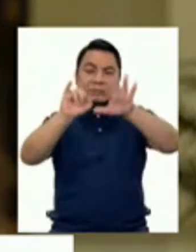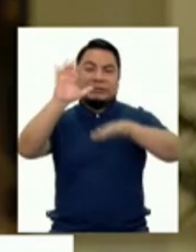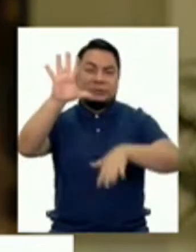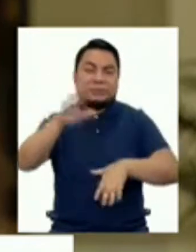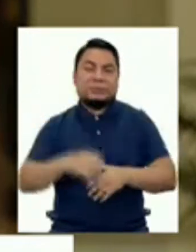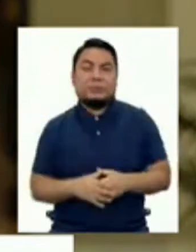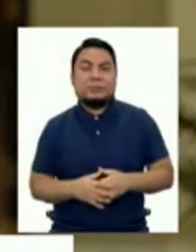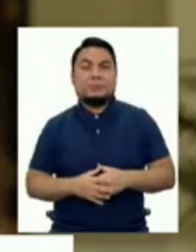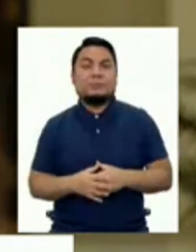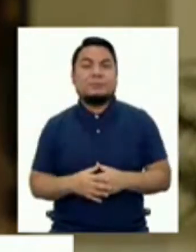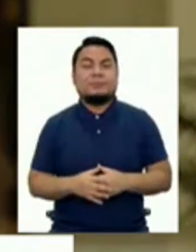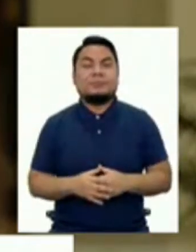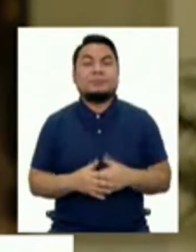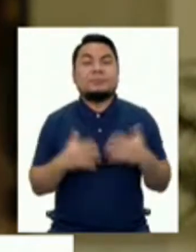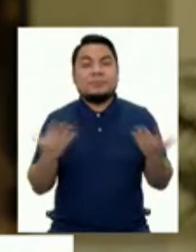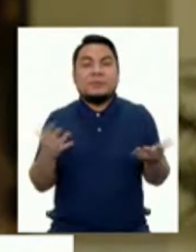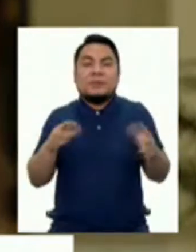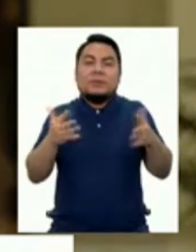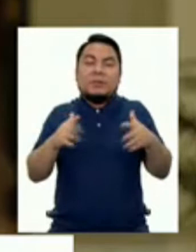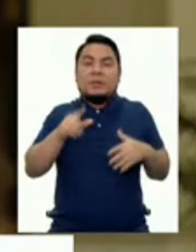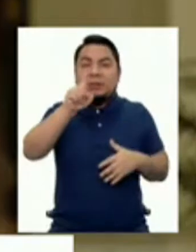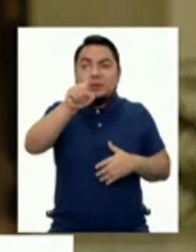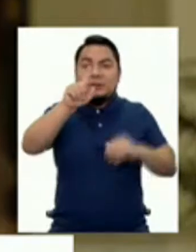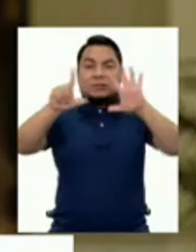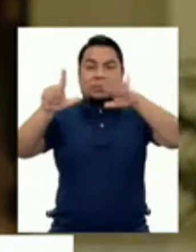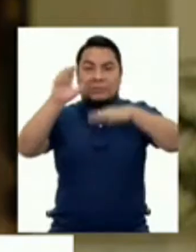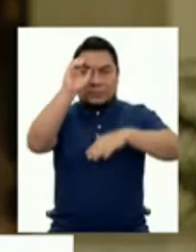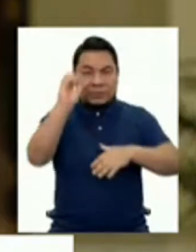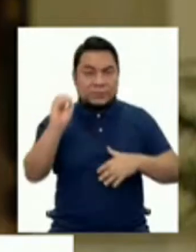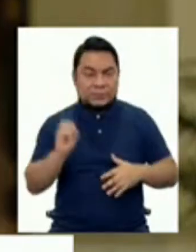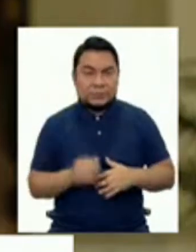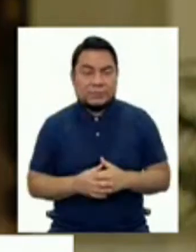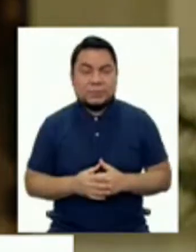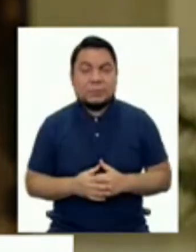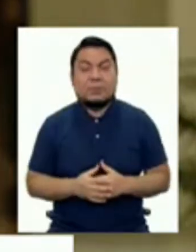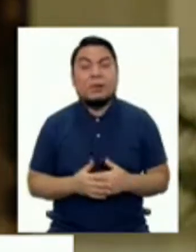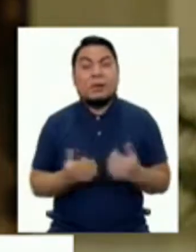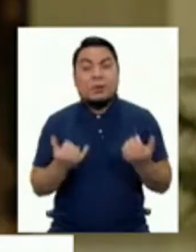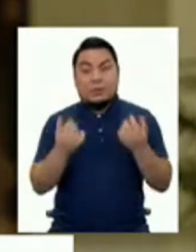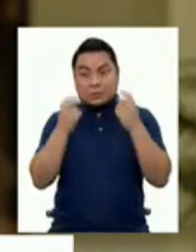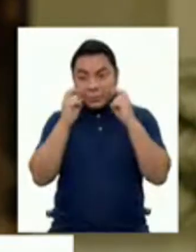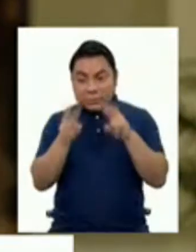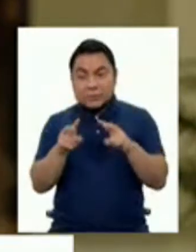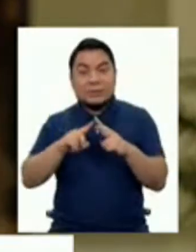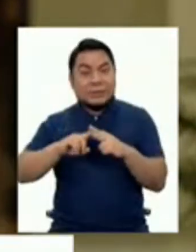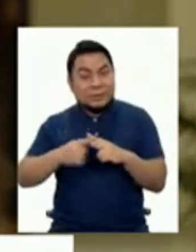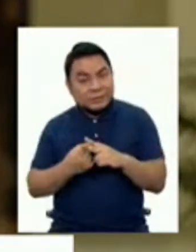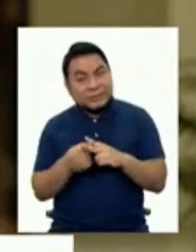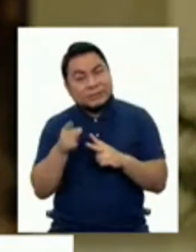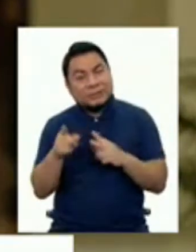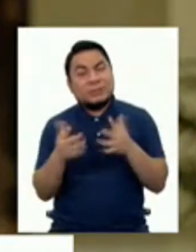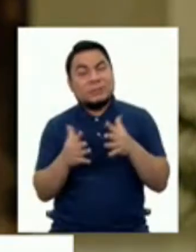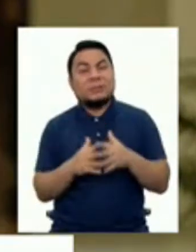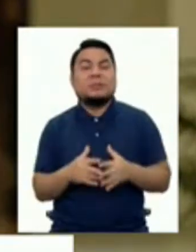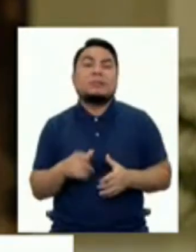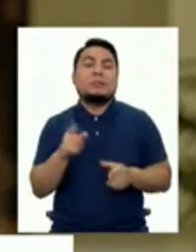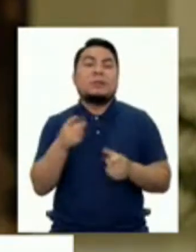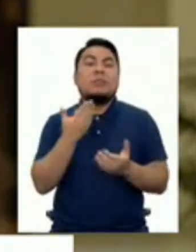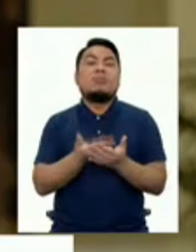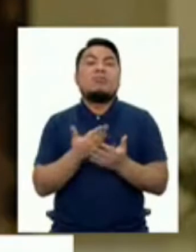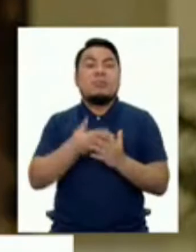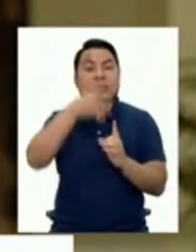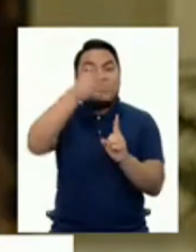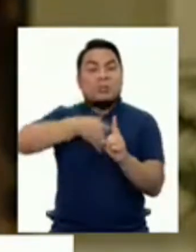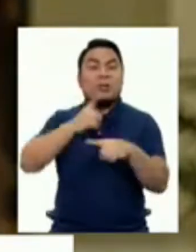282,365, que es más o menos el 17%. Vimos que al inicio solamente la cantidad de muestras que